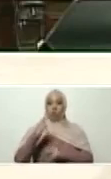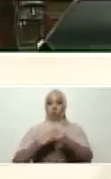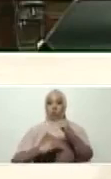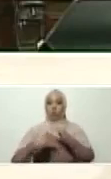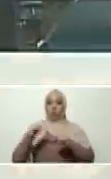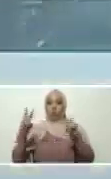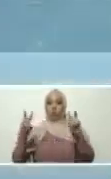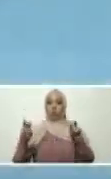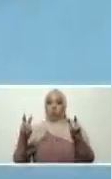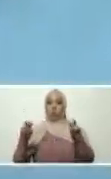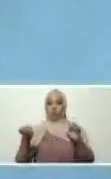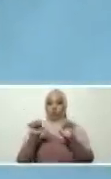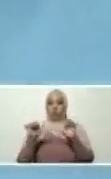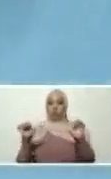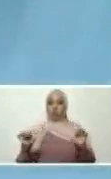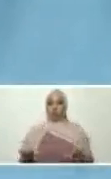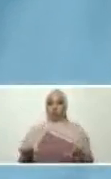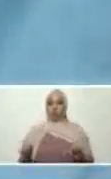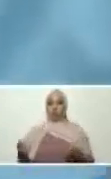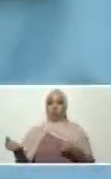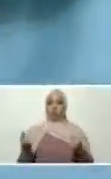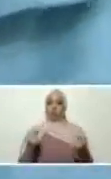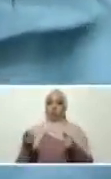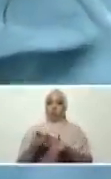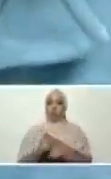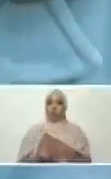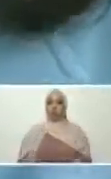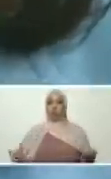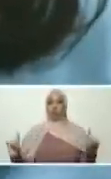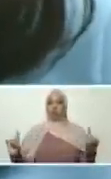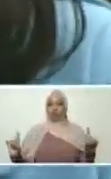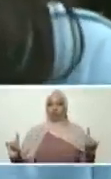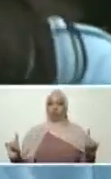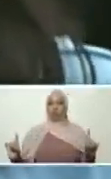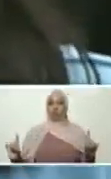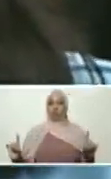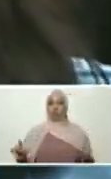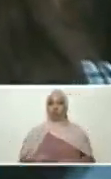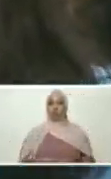nueva base económica, diversificada.